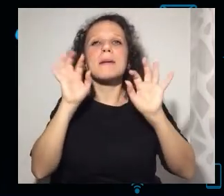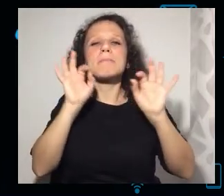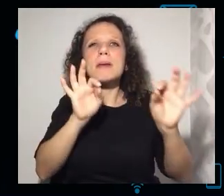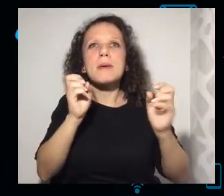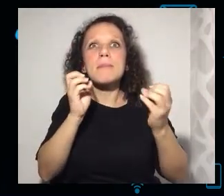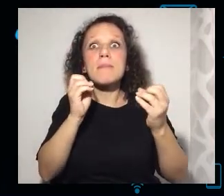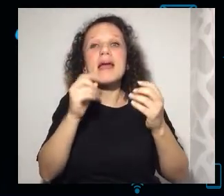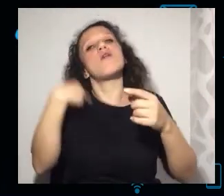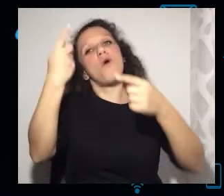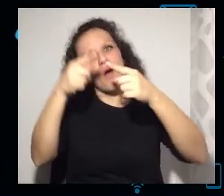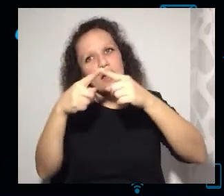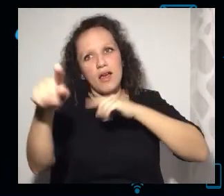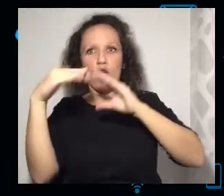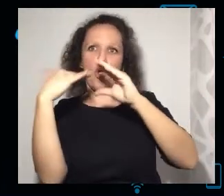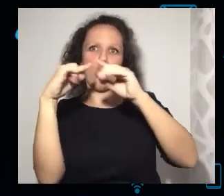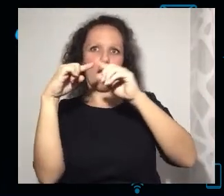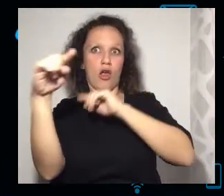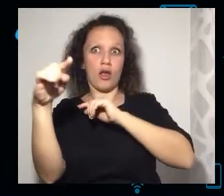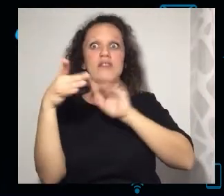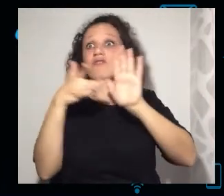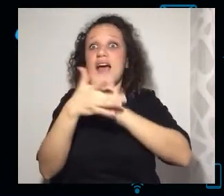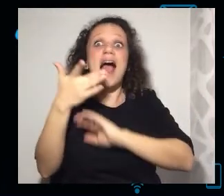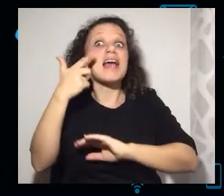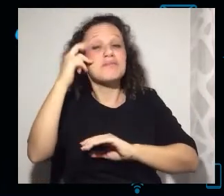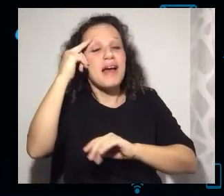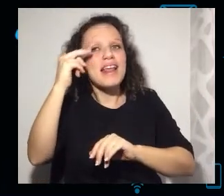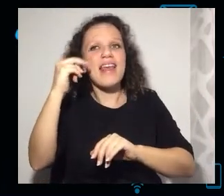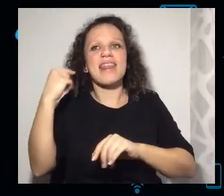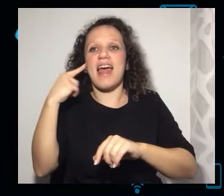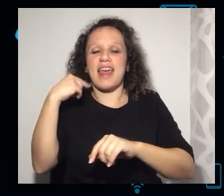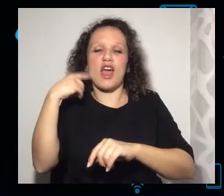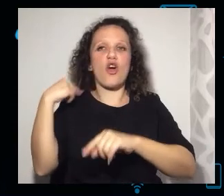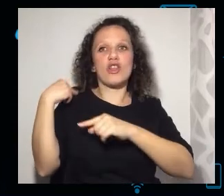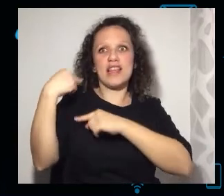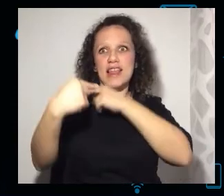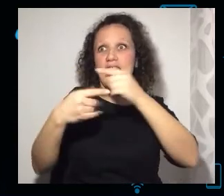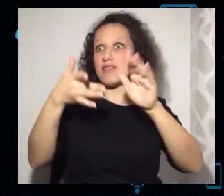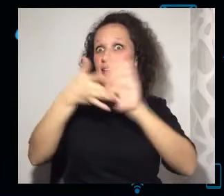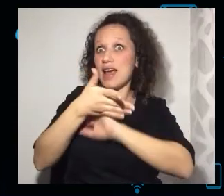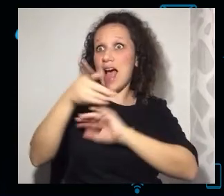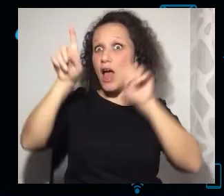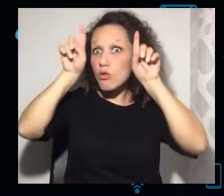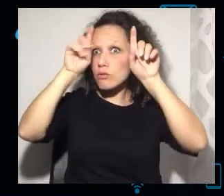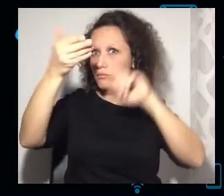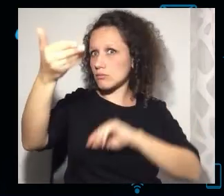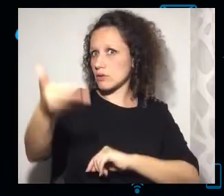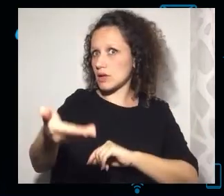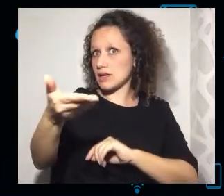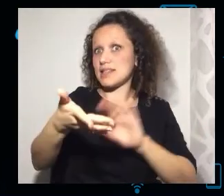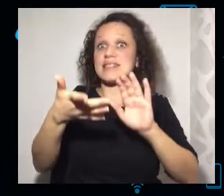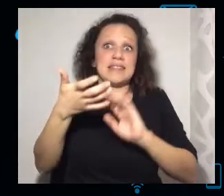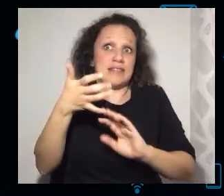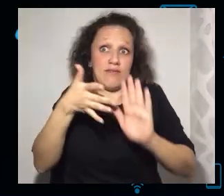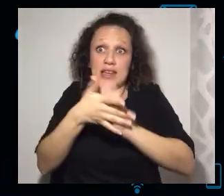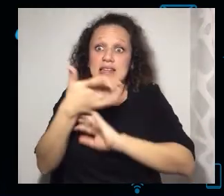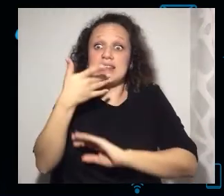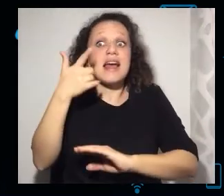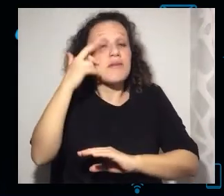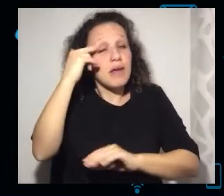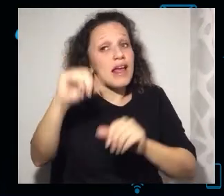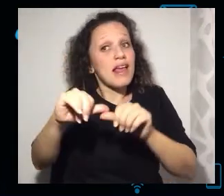proceden de la experiencia cotidiana y que tienen un altísimo valor en la educación todo lo que es vivo y vivido tiene un alto valor en la